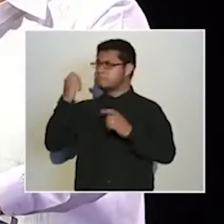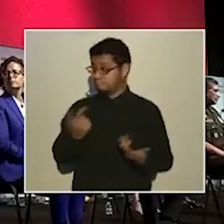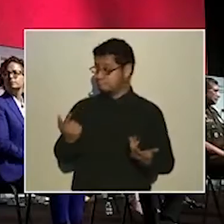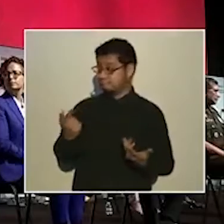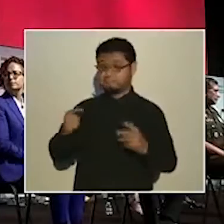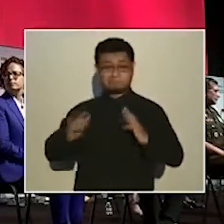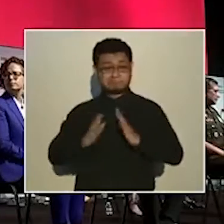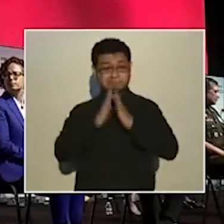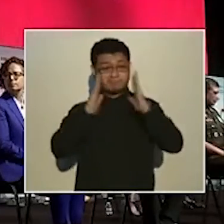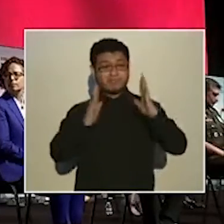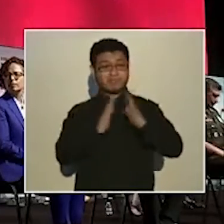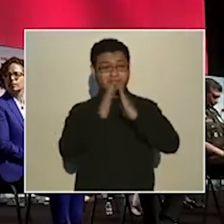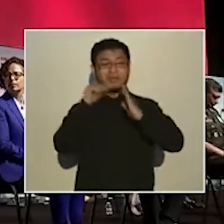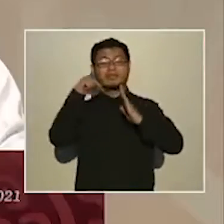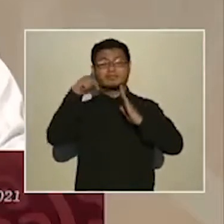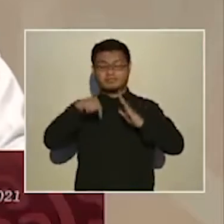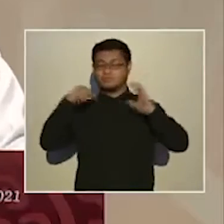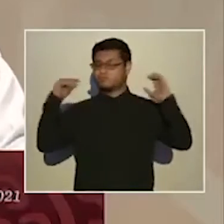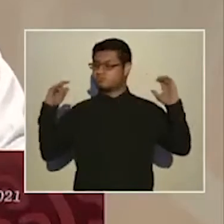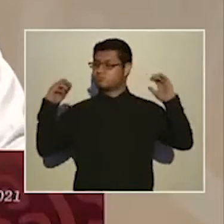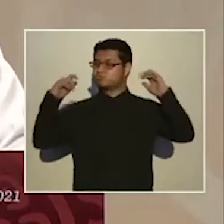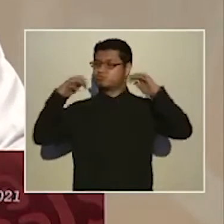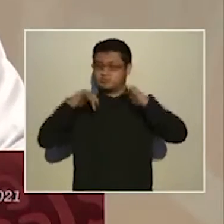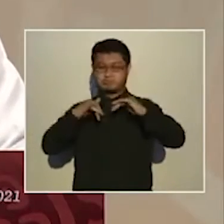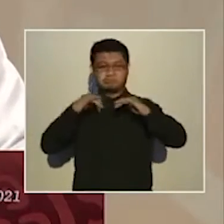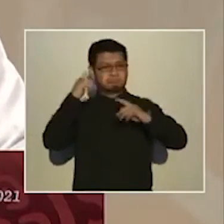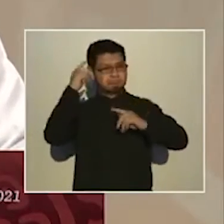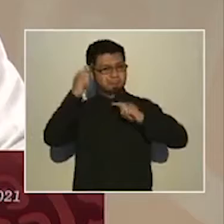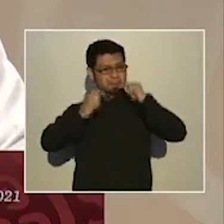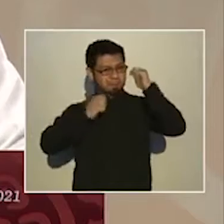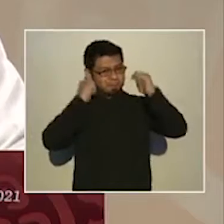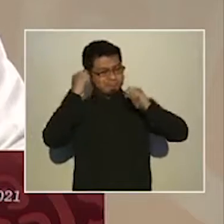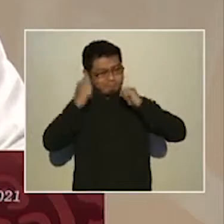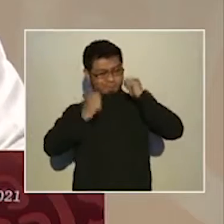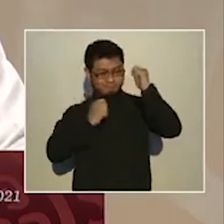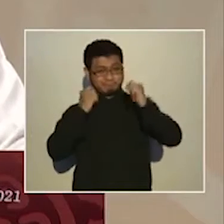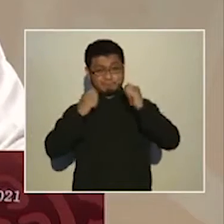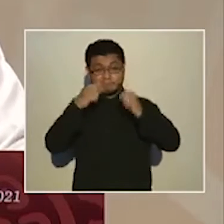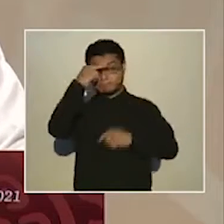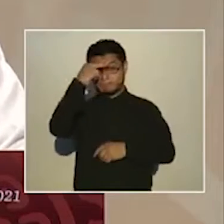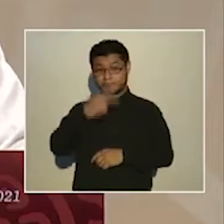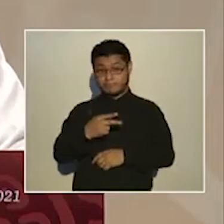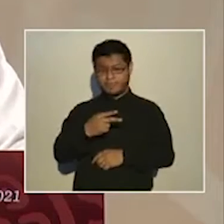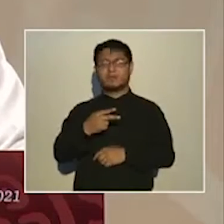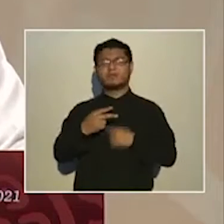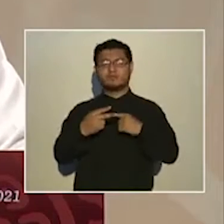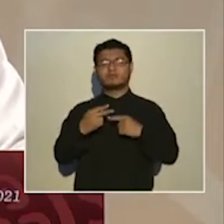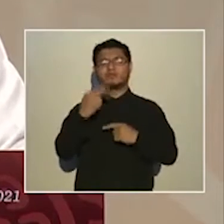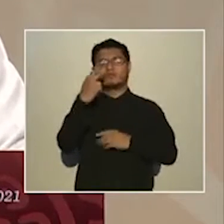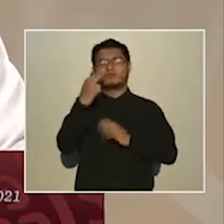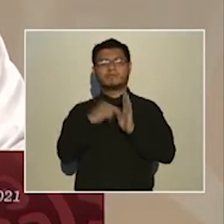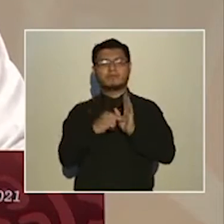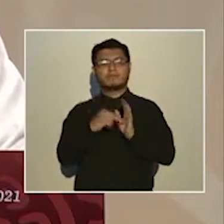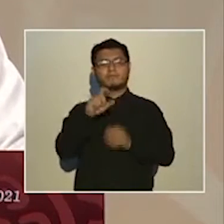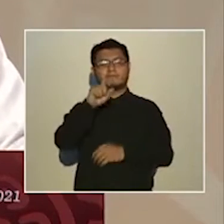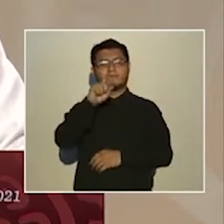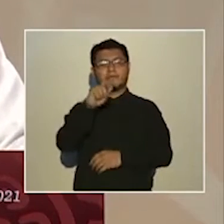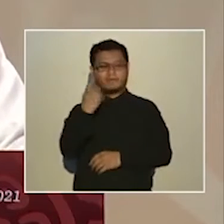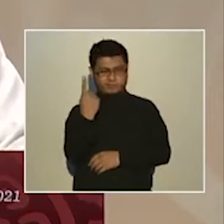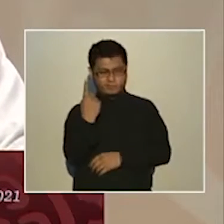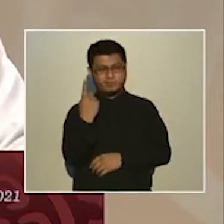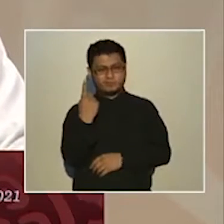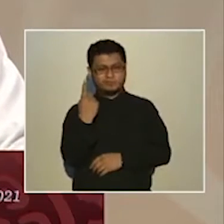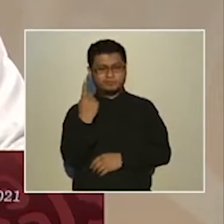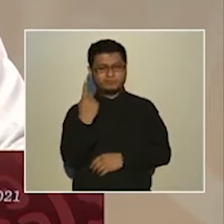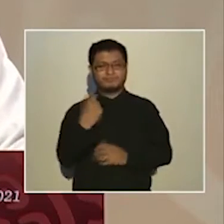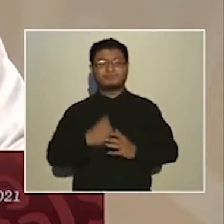el jefe del Ejecutivo externó que el turismo es una actividad económica con dimensión social, porque no solo genera riqueza, sino que se distribuye esa riqueza,